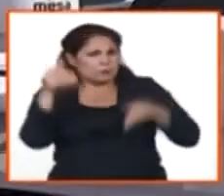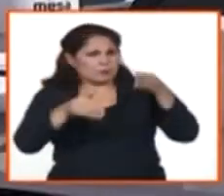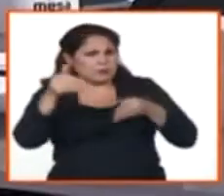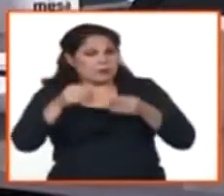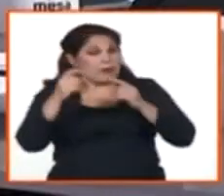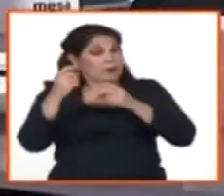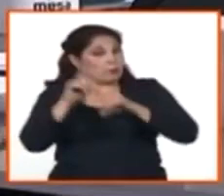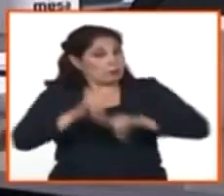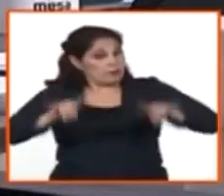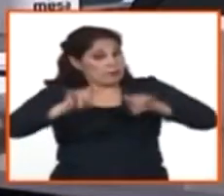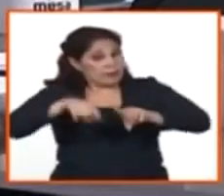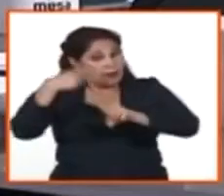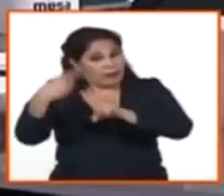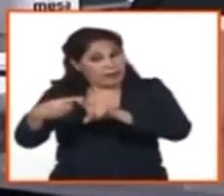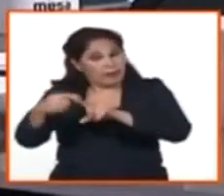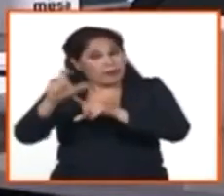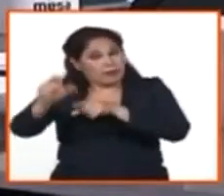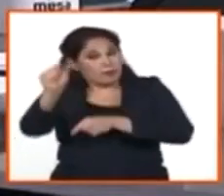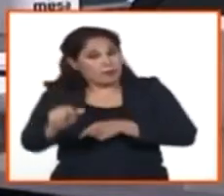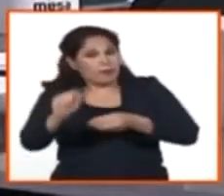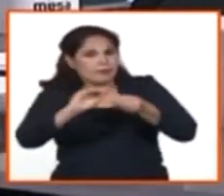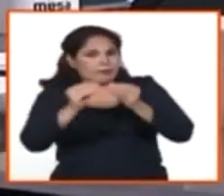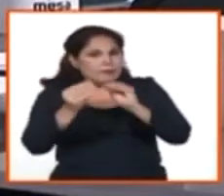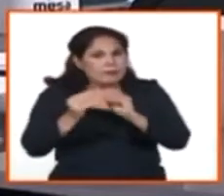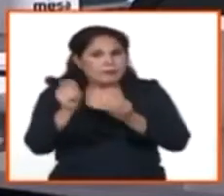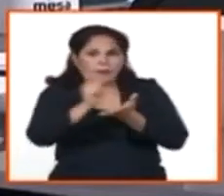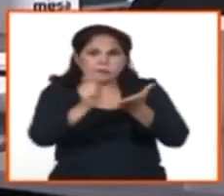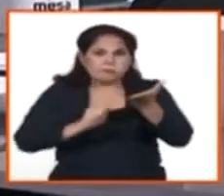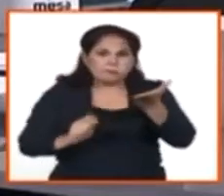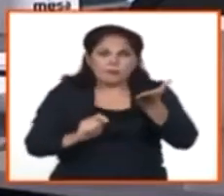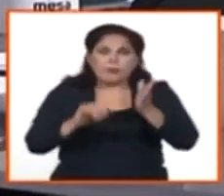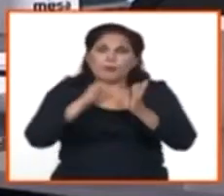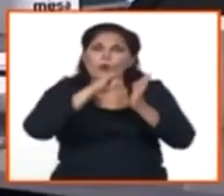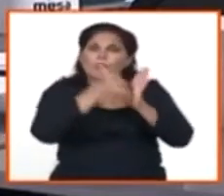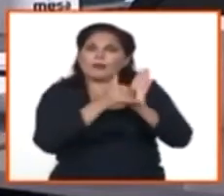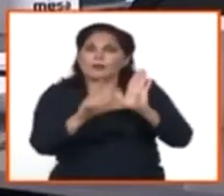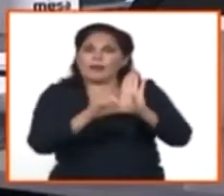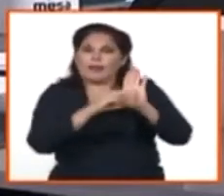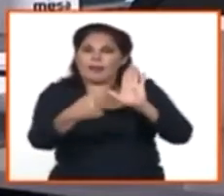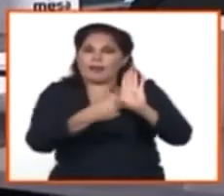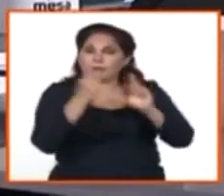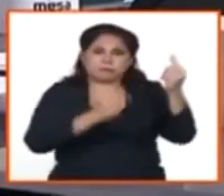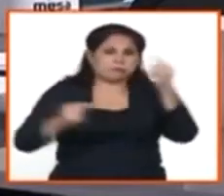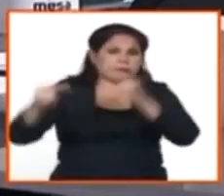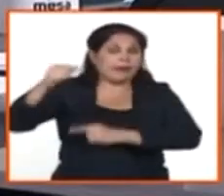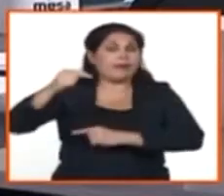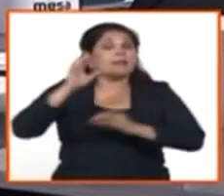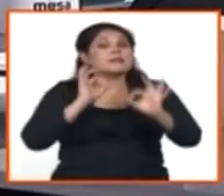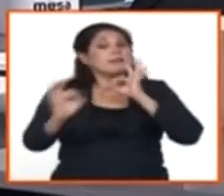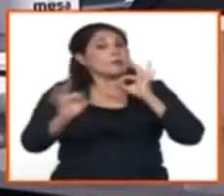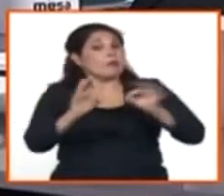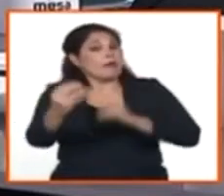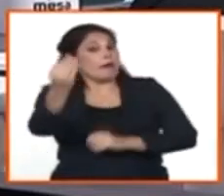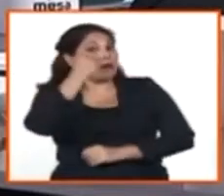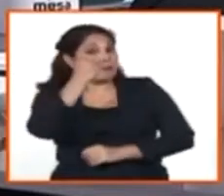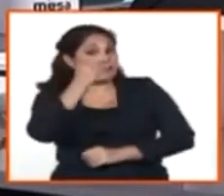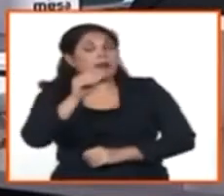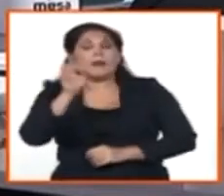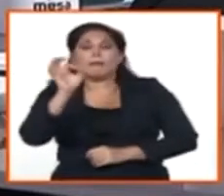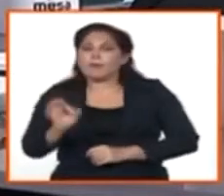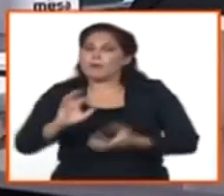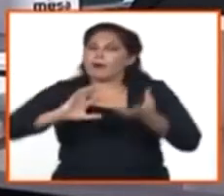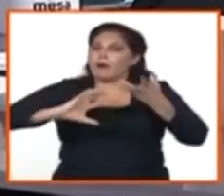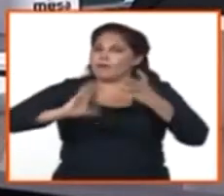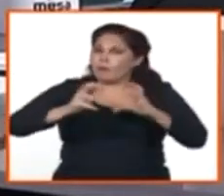la academia en la conformación del proyecto, pues se le haya dado también una prioridad dentro de esa seguridad alimentaria al papel que debe